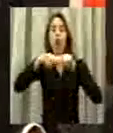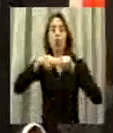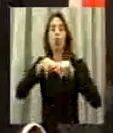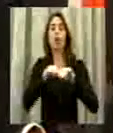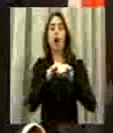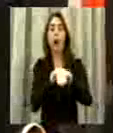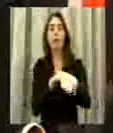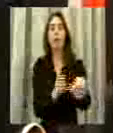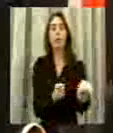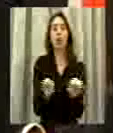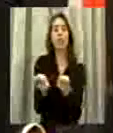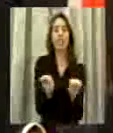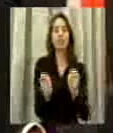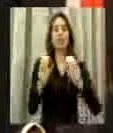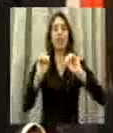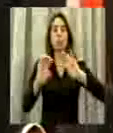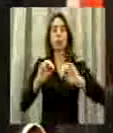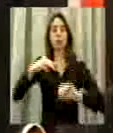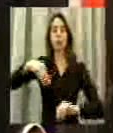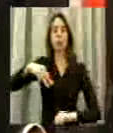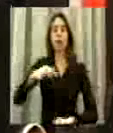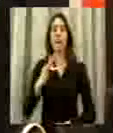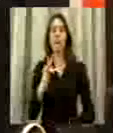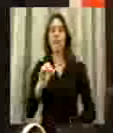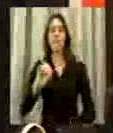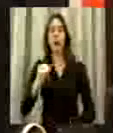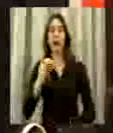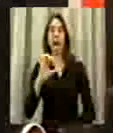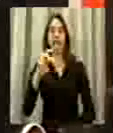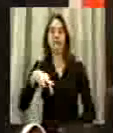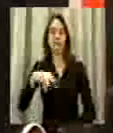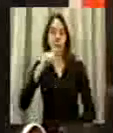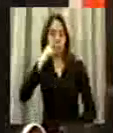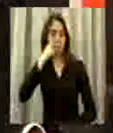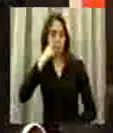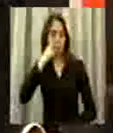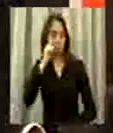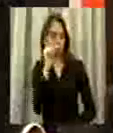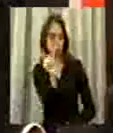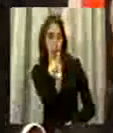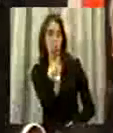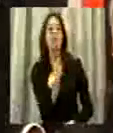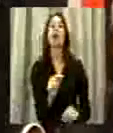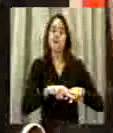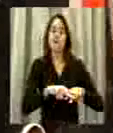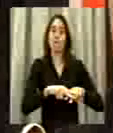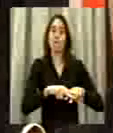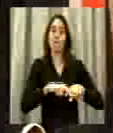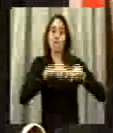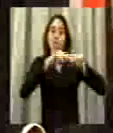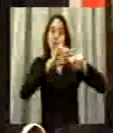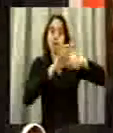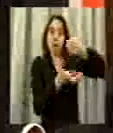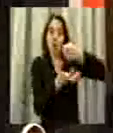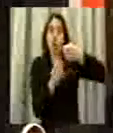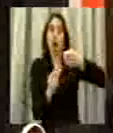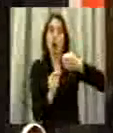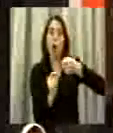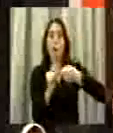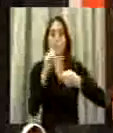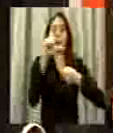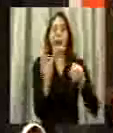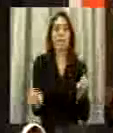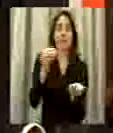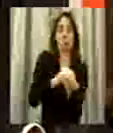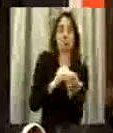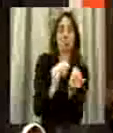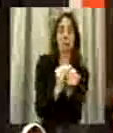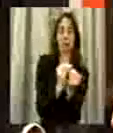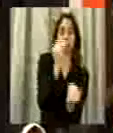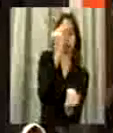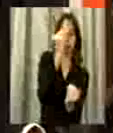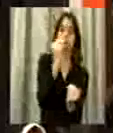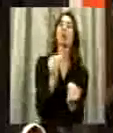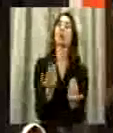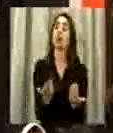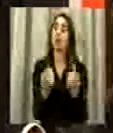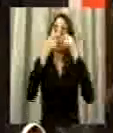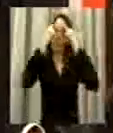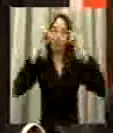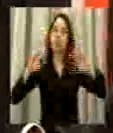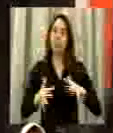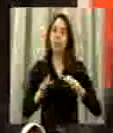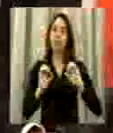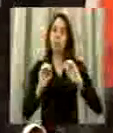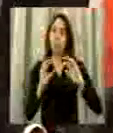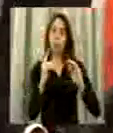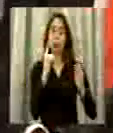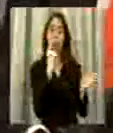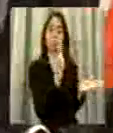a la Gestión de Educación Municipal, que también incrementamos sus recursos. De tal manera que estamos haciendo un esfuerzo muy potente en materia de educación. Y